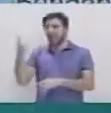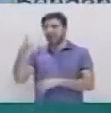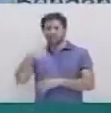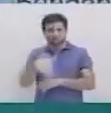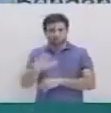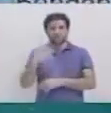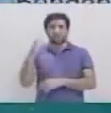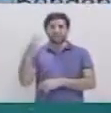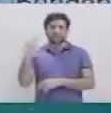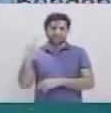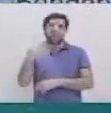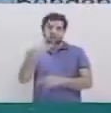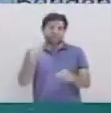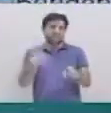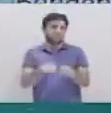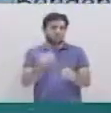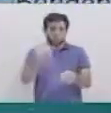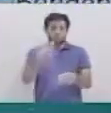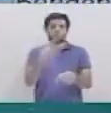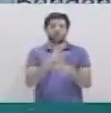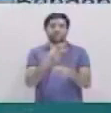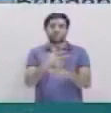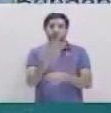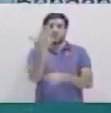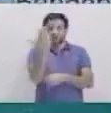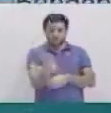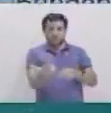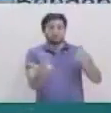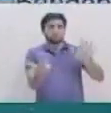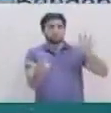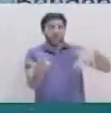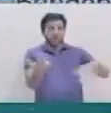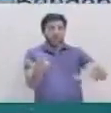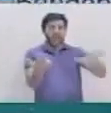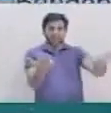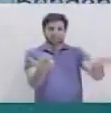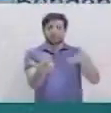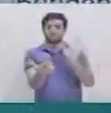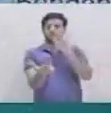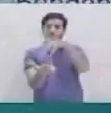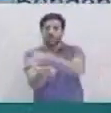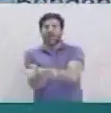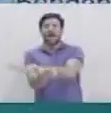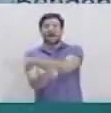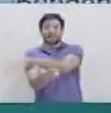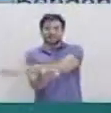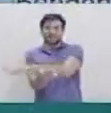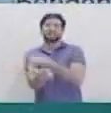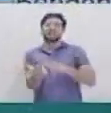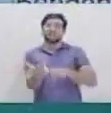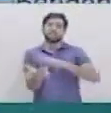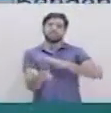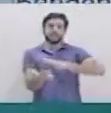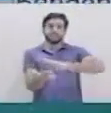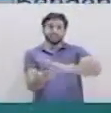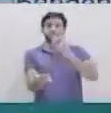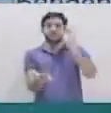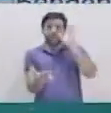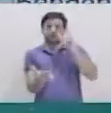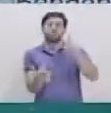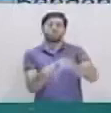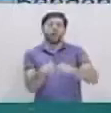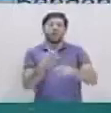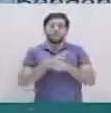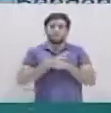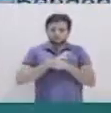está situada entre dos océanos? Y el blanco simboliza la pureza. Y también tenemos el himno nacional. Tú ya nos